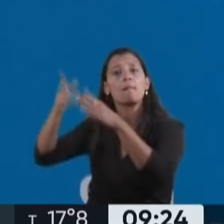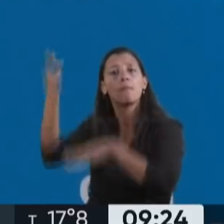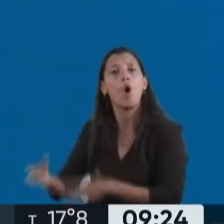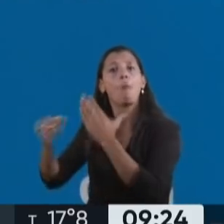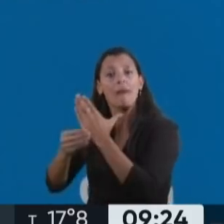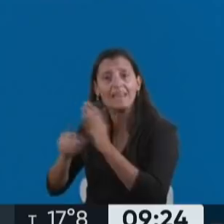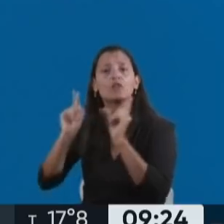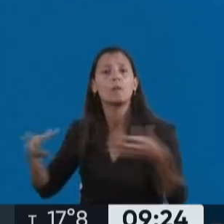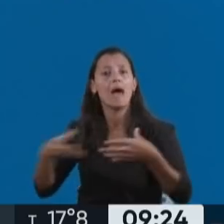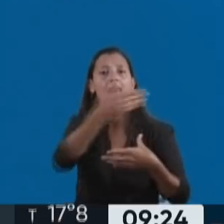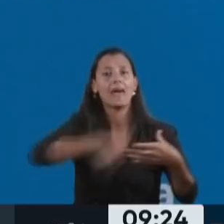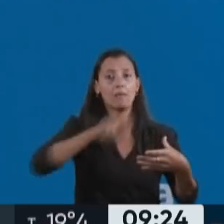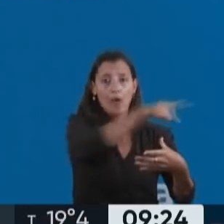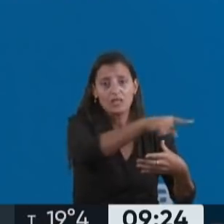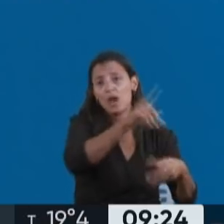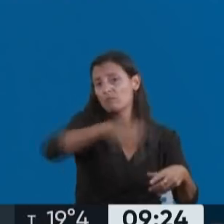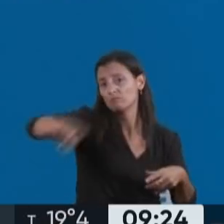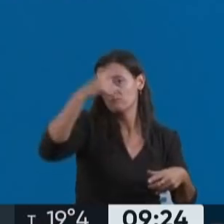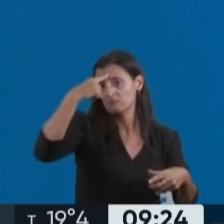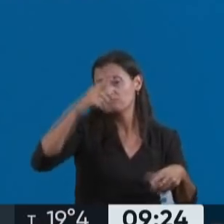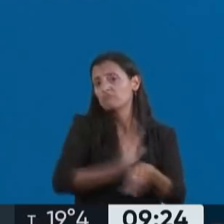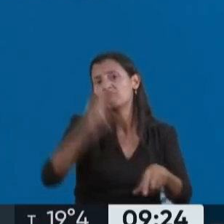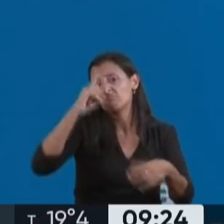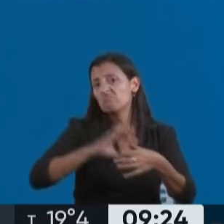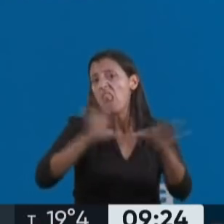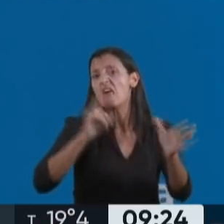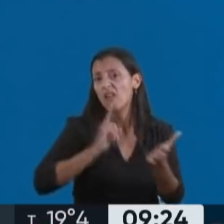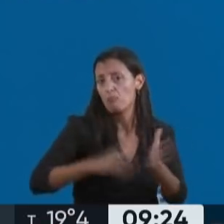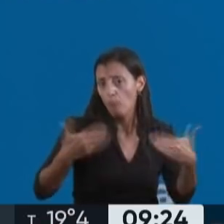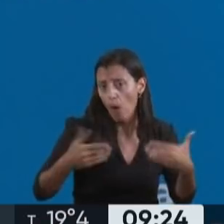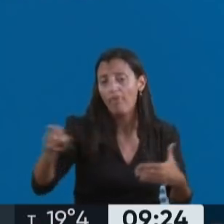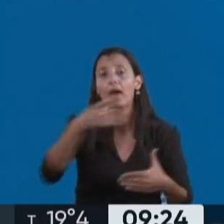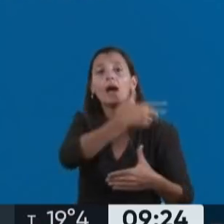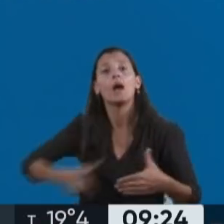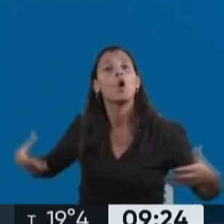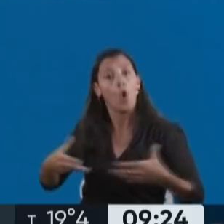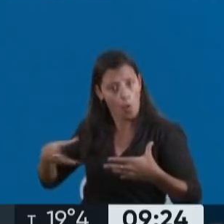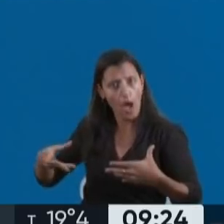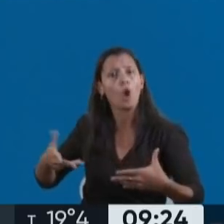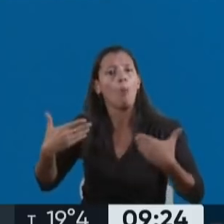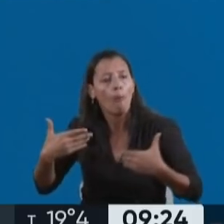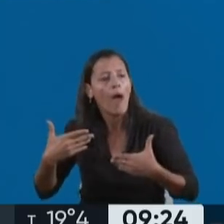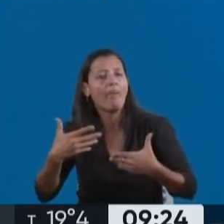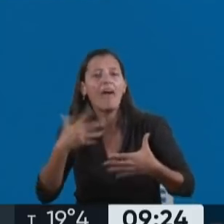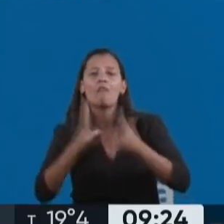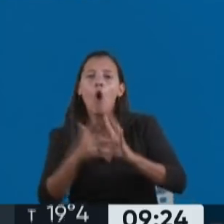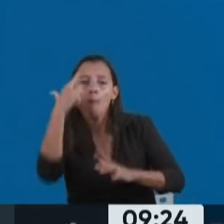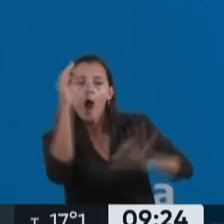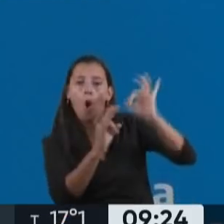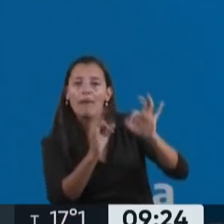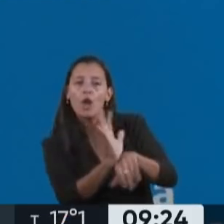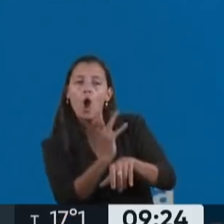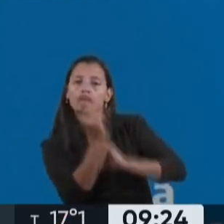equipo nacional, y tienen la libertad de acción para ir tomando esas decisiones. El Gobierno Nacional puede hacer sugerencias con respecto a estos